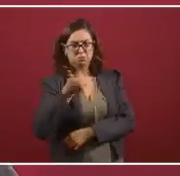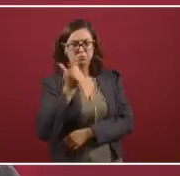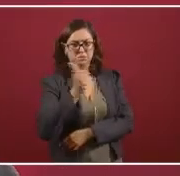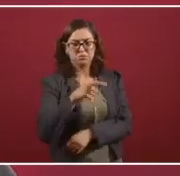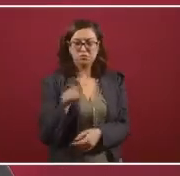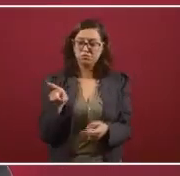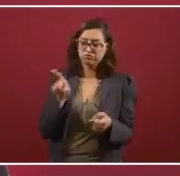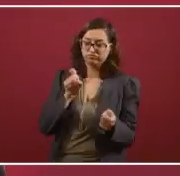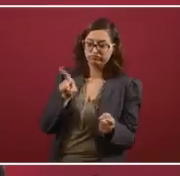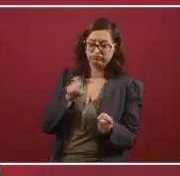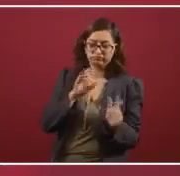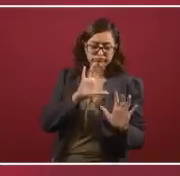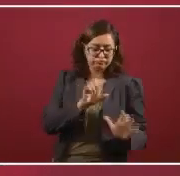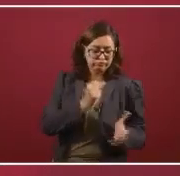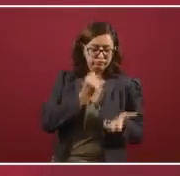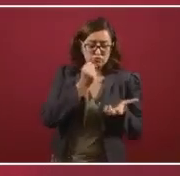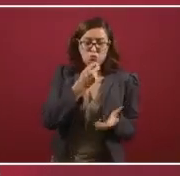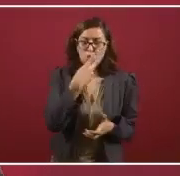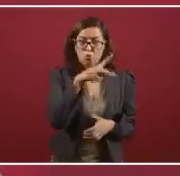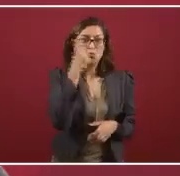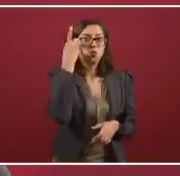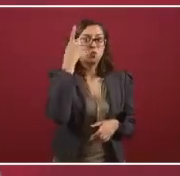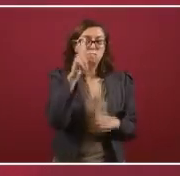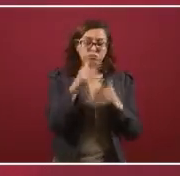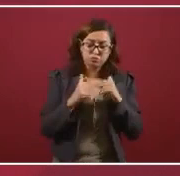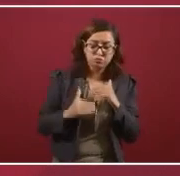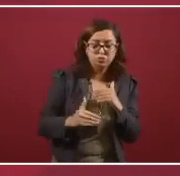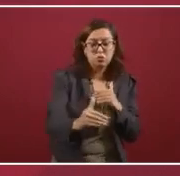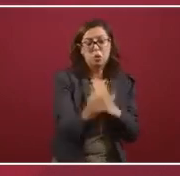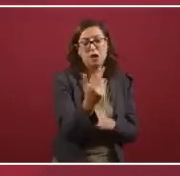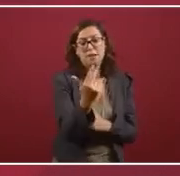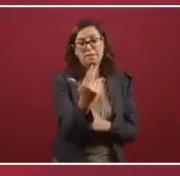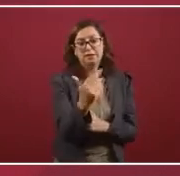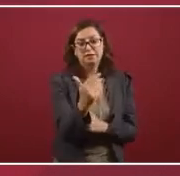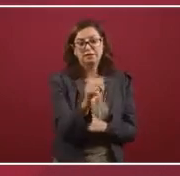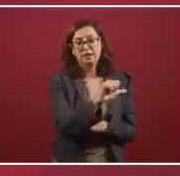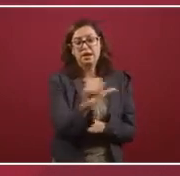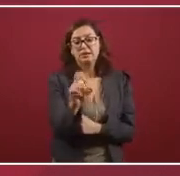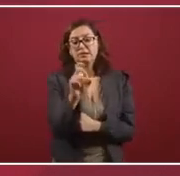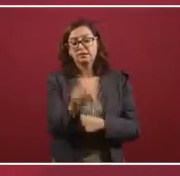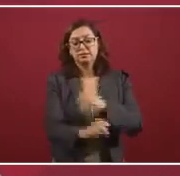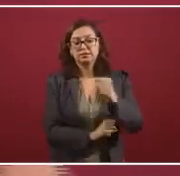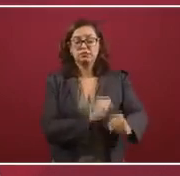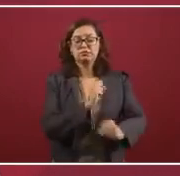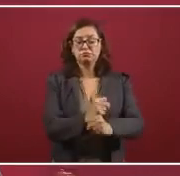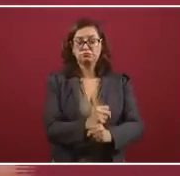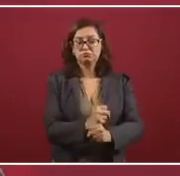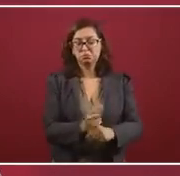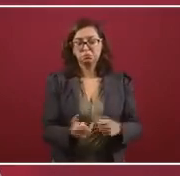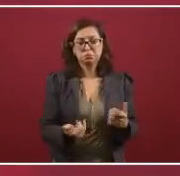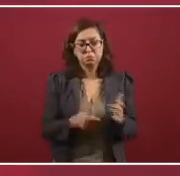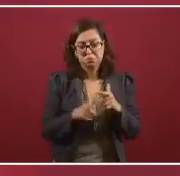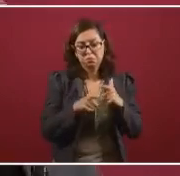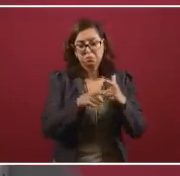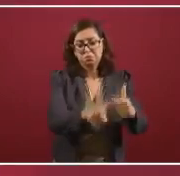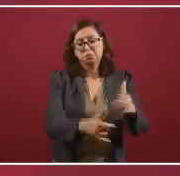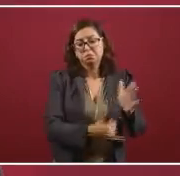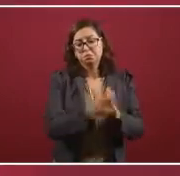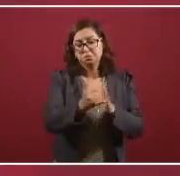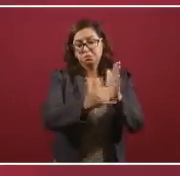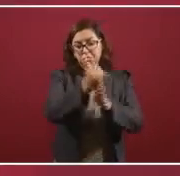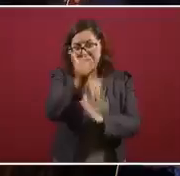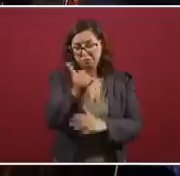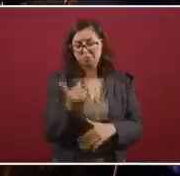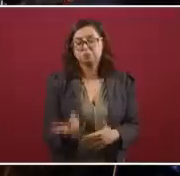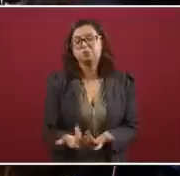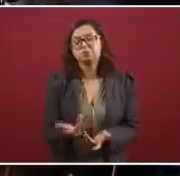gasoductos que les pertenece y que podrá durar de 25 a 30 años. Ese es el arreglo. Por un lado, se baja